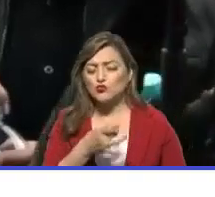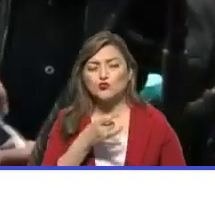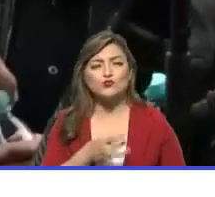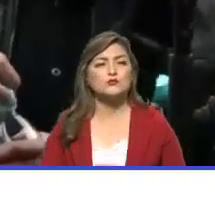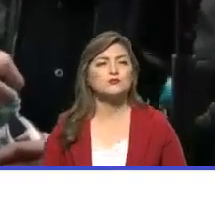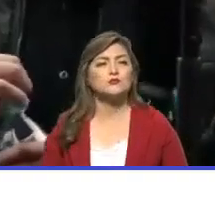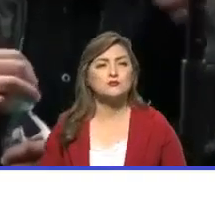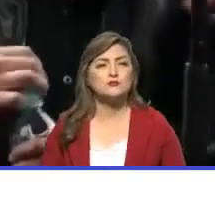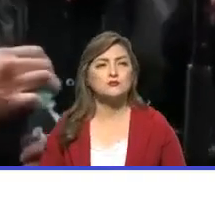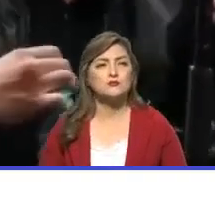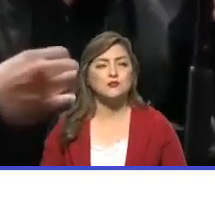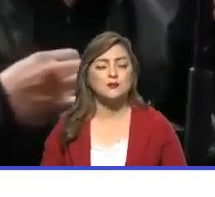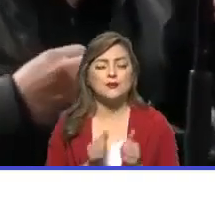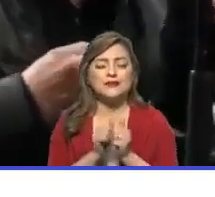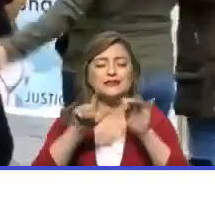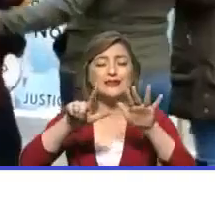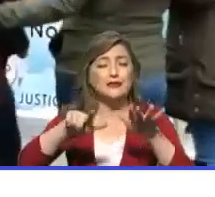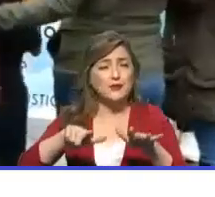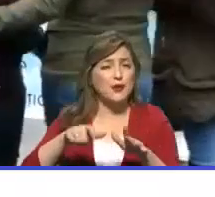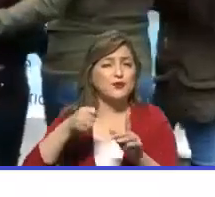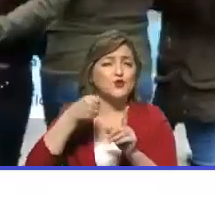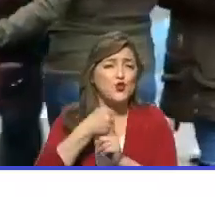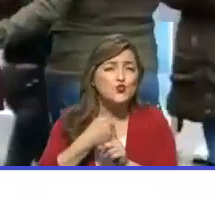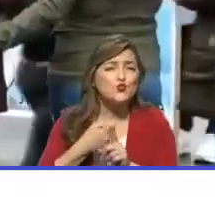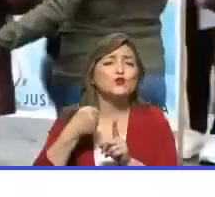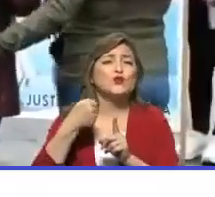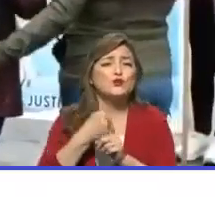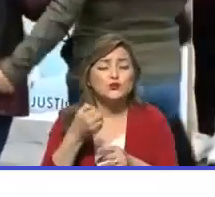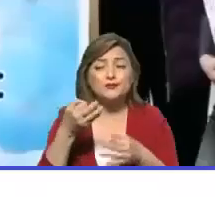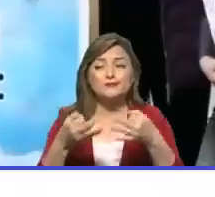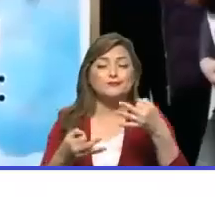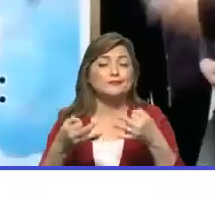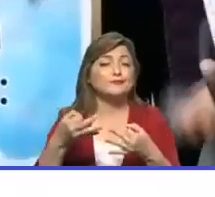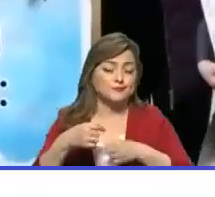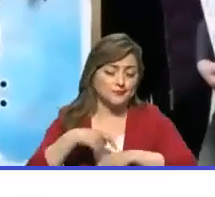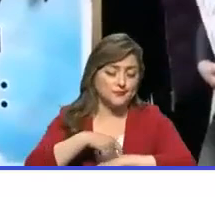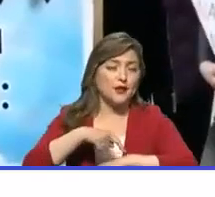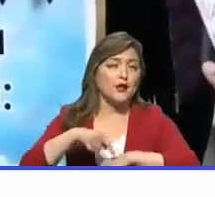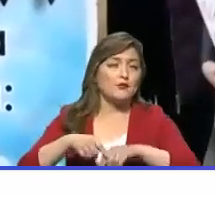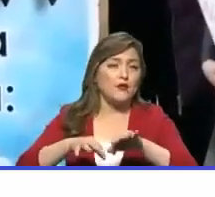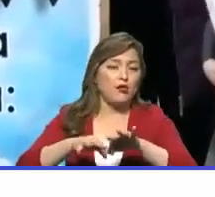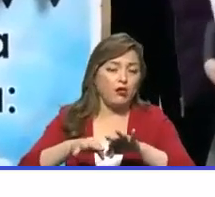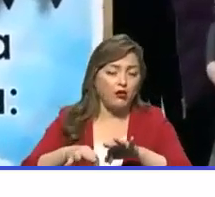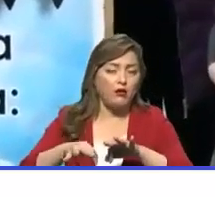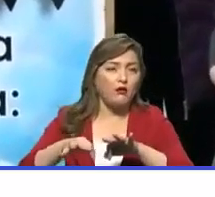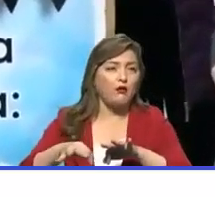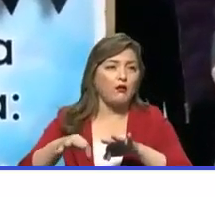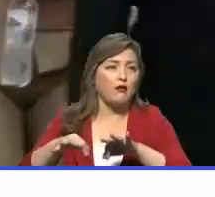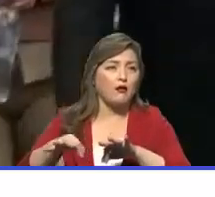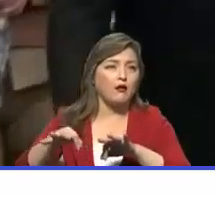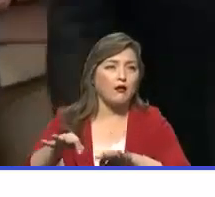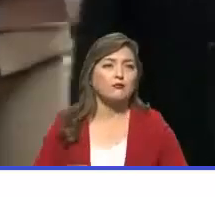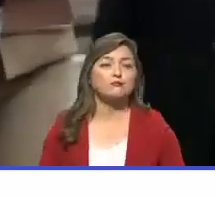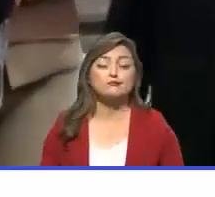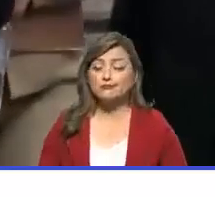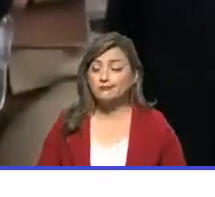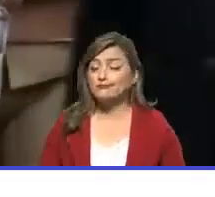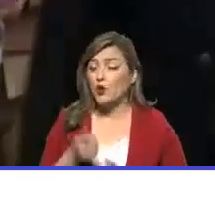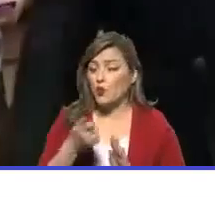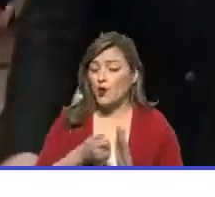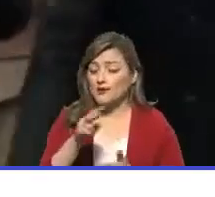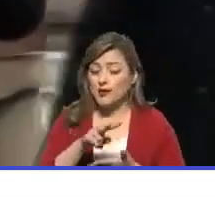es que son siete meses de lucha constante en busca de justicia y el tiempo se extiende aún más incluso para la lectura de la sentencia